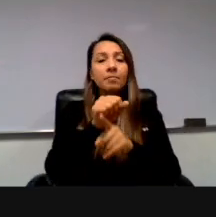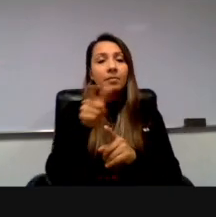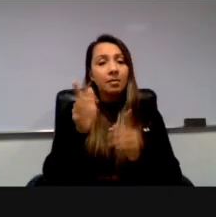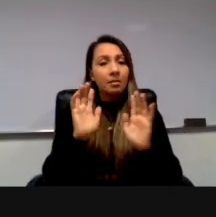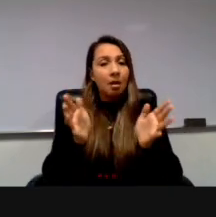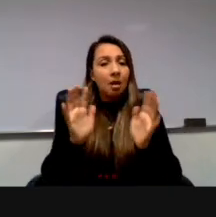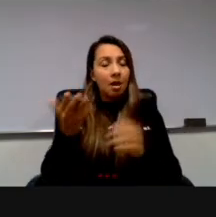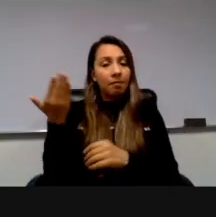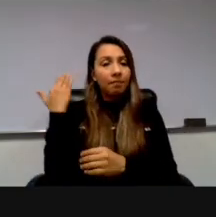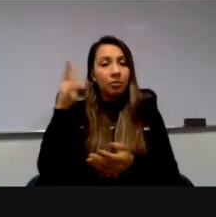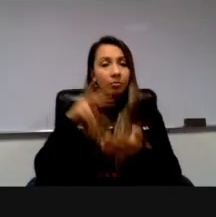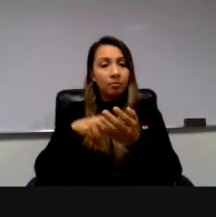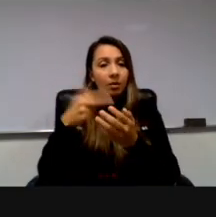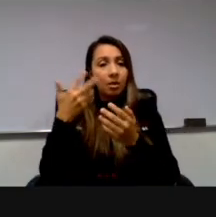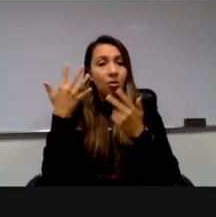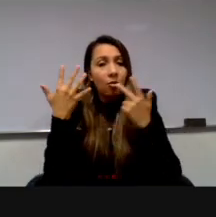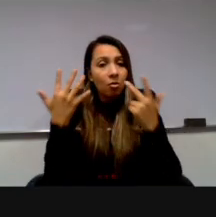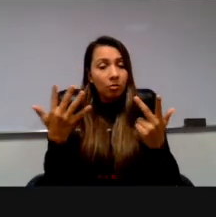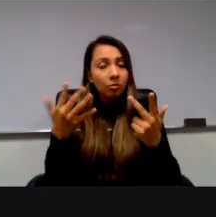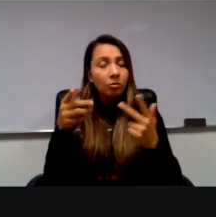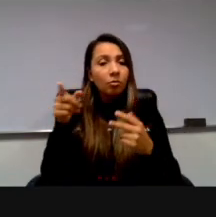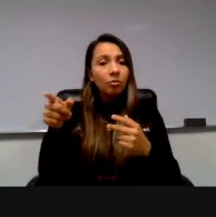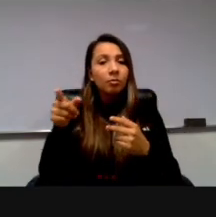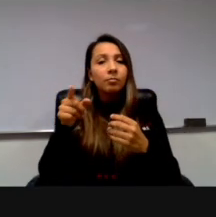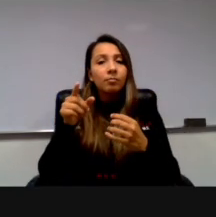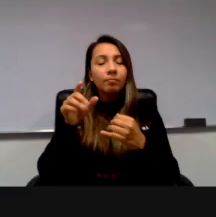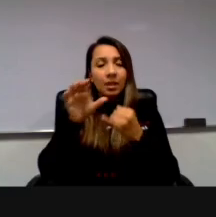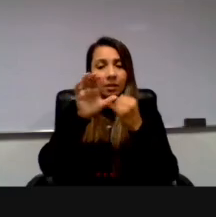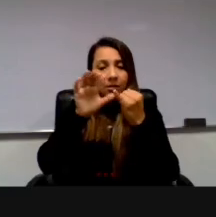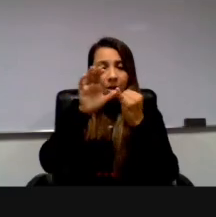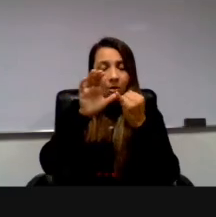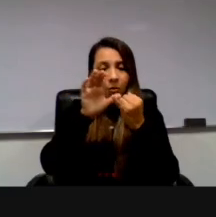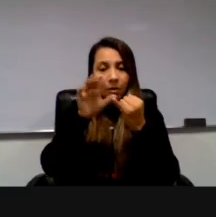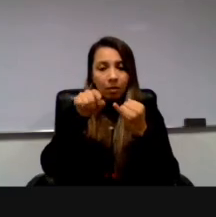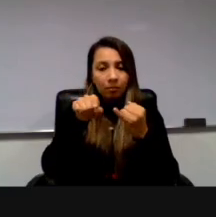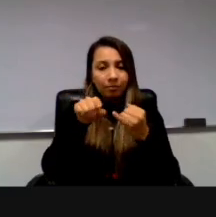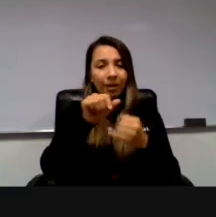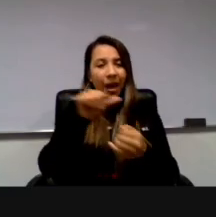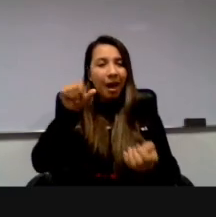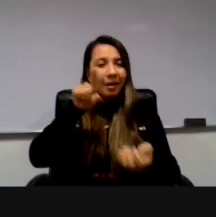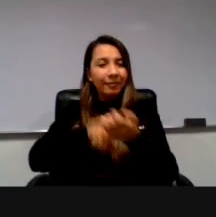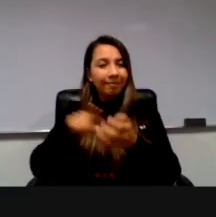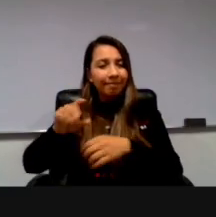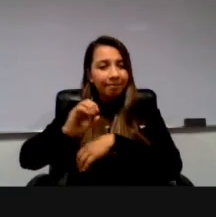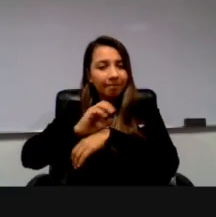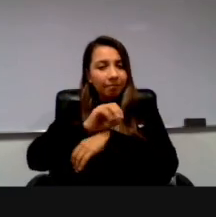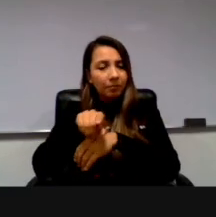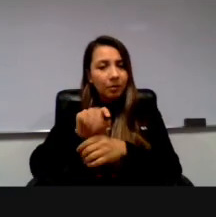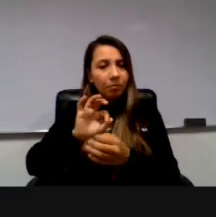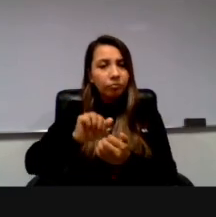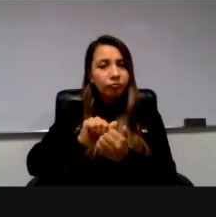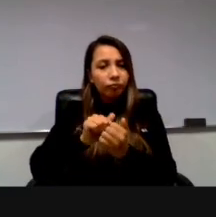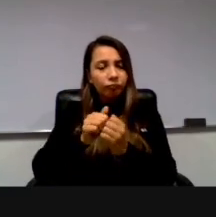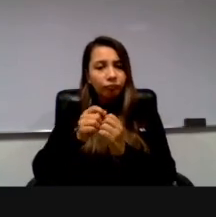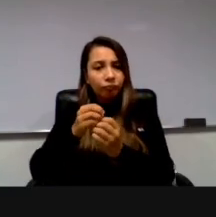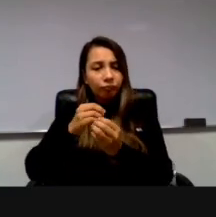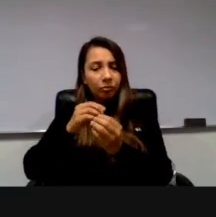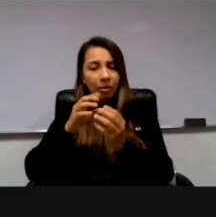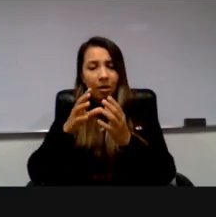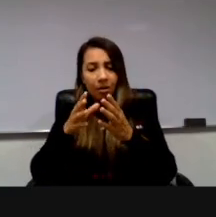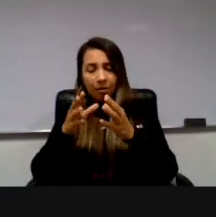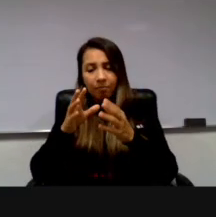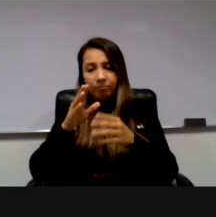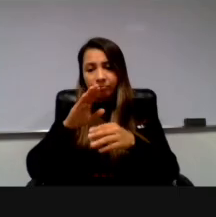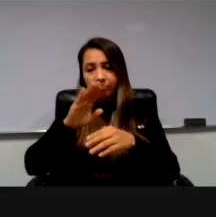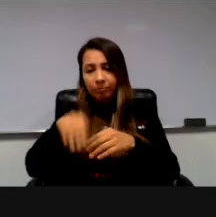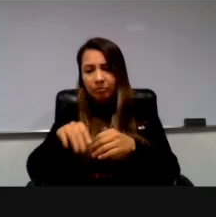en el 2008 que los genes en las bacterias se pueden originar de novo a partir de DNA no codificante, es decir,